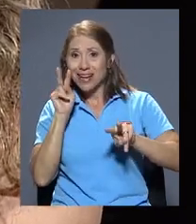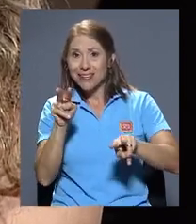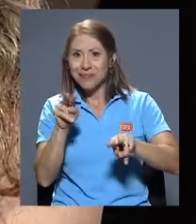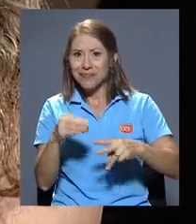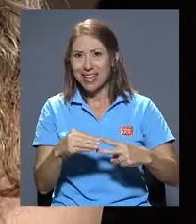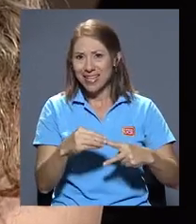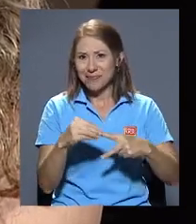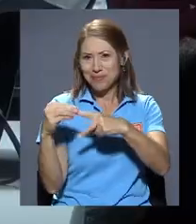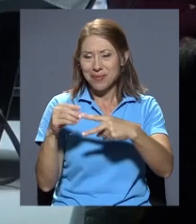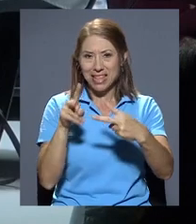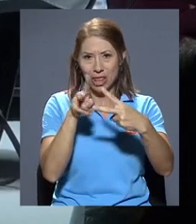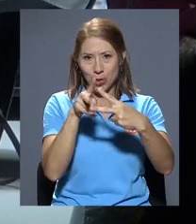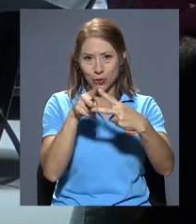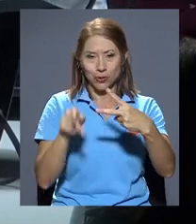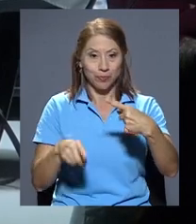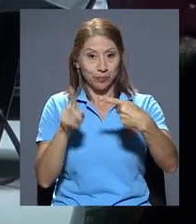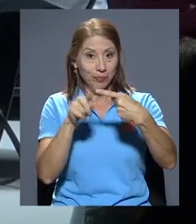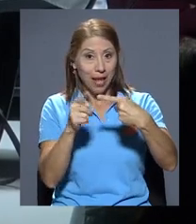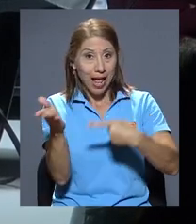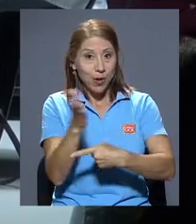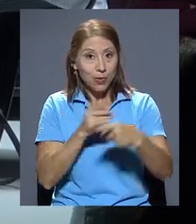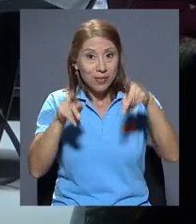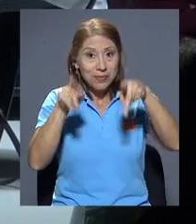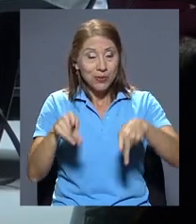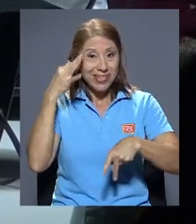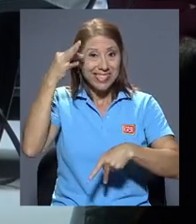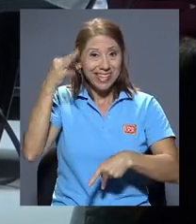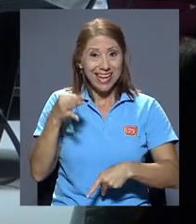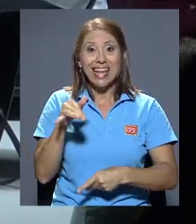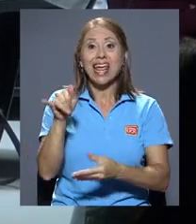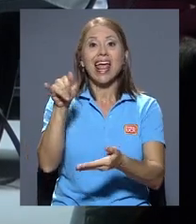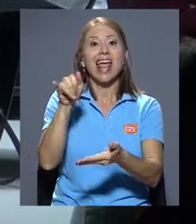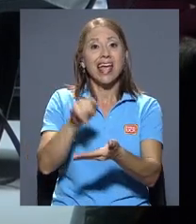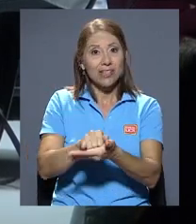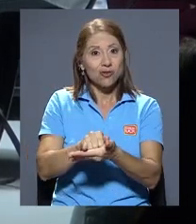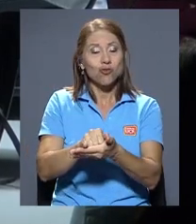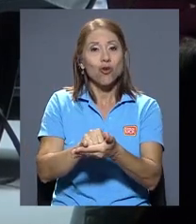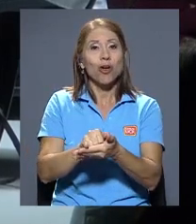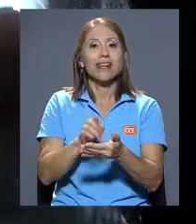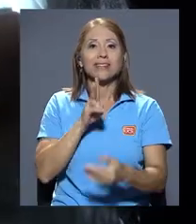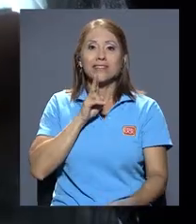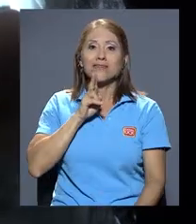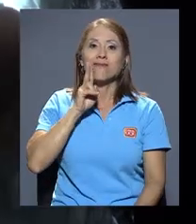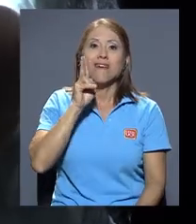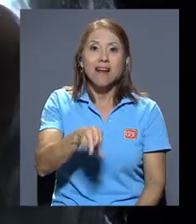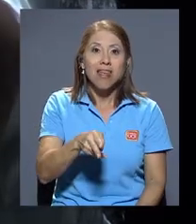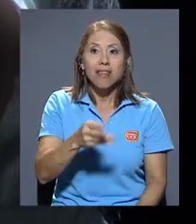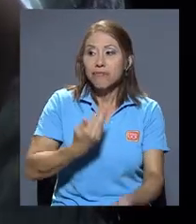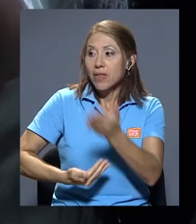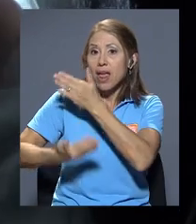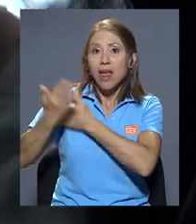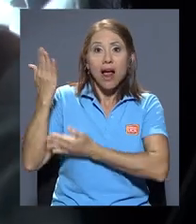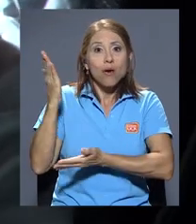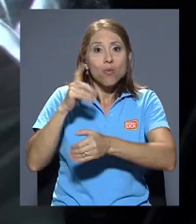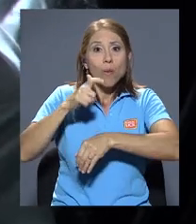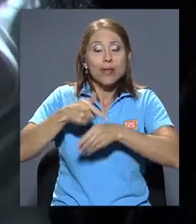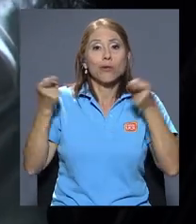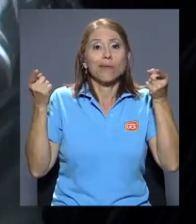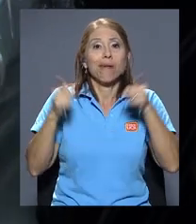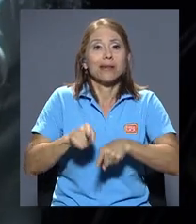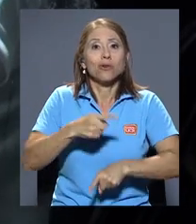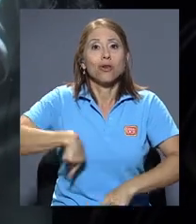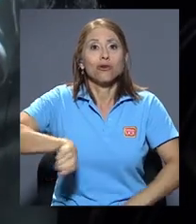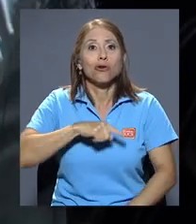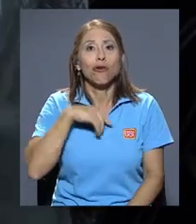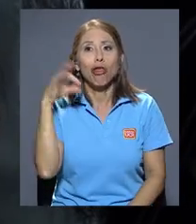que esto es realidad, que en algún momento pasó y no nos dimos cuenta. ¿Verdad? Es como,